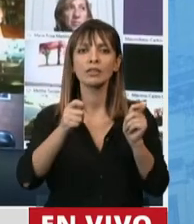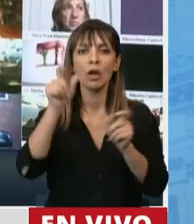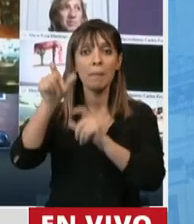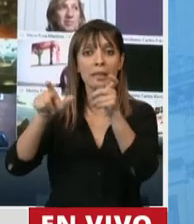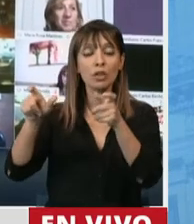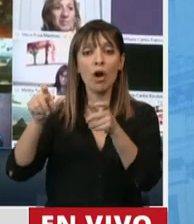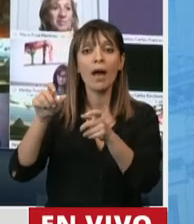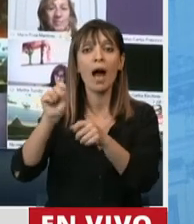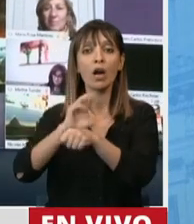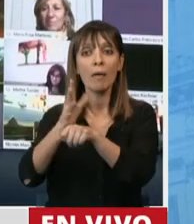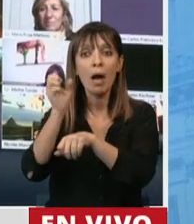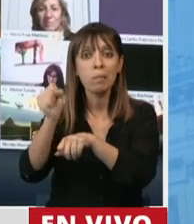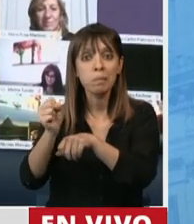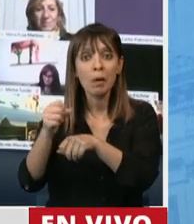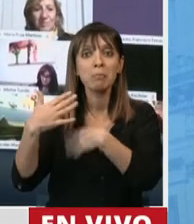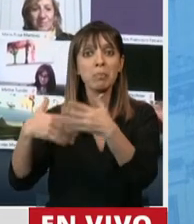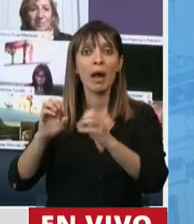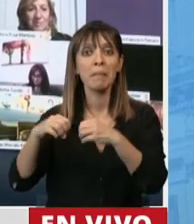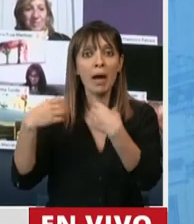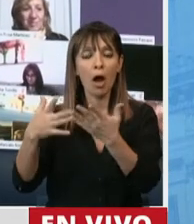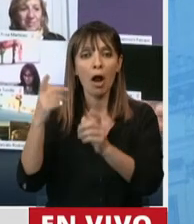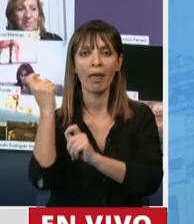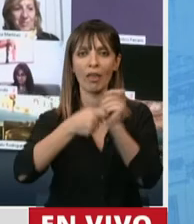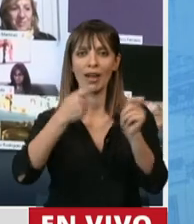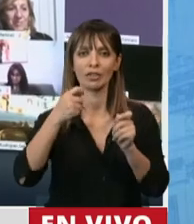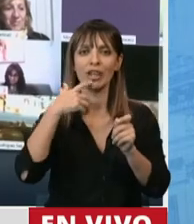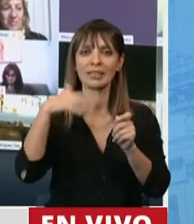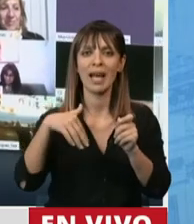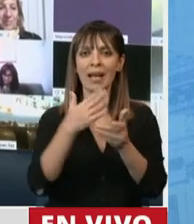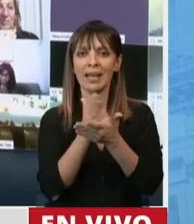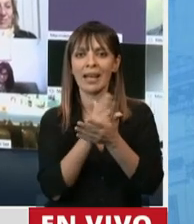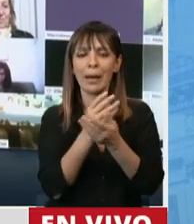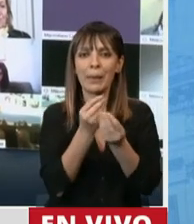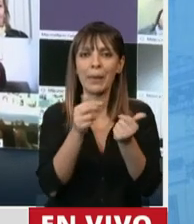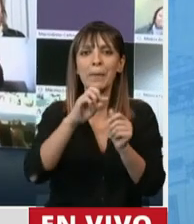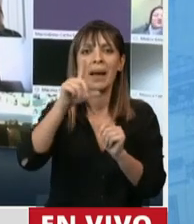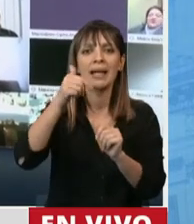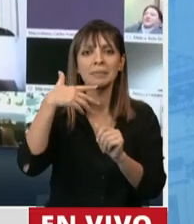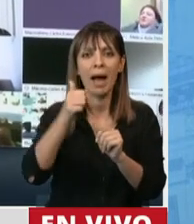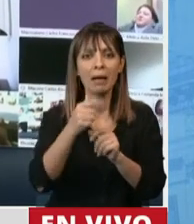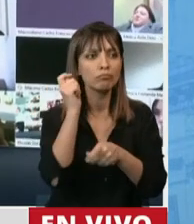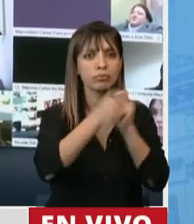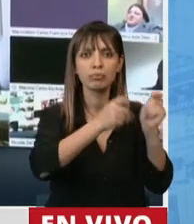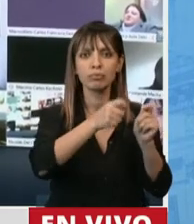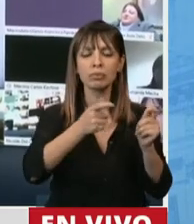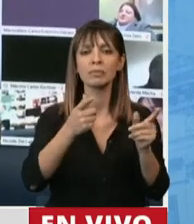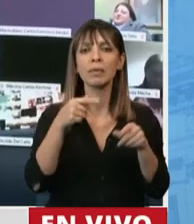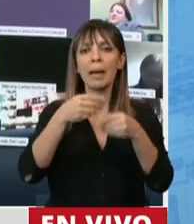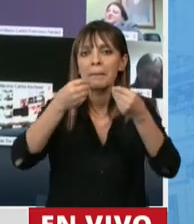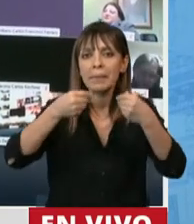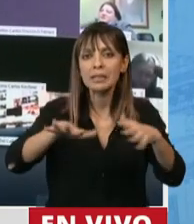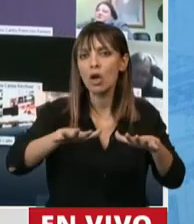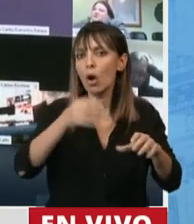recuperados. Llevábamos muy poquitos pacientes, pero se lanzó un ensayo clínico nacional que establecía